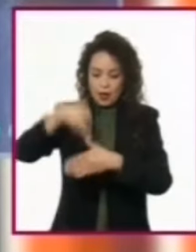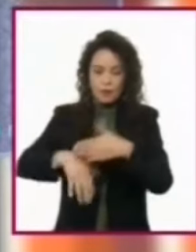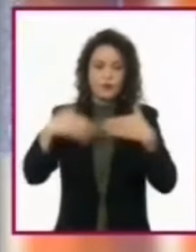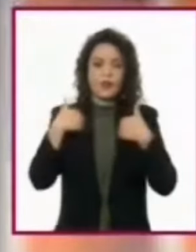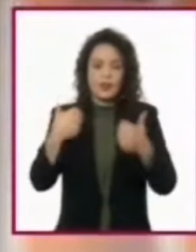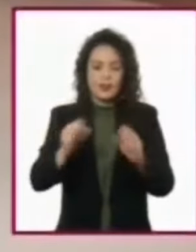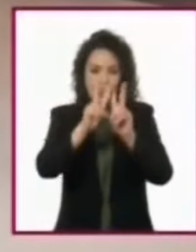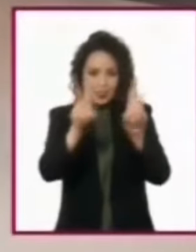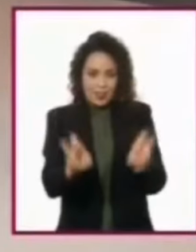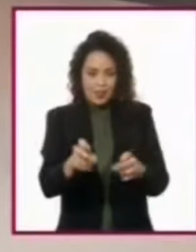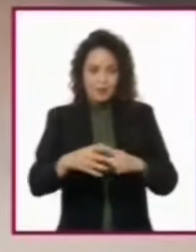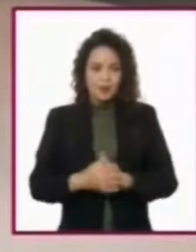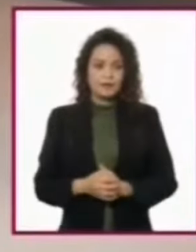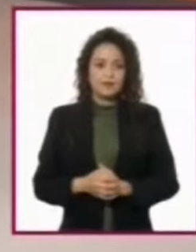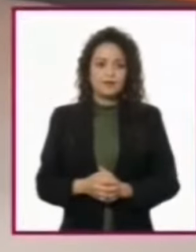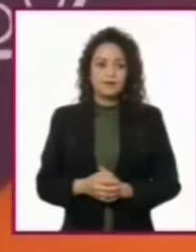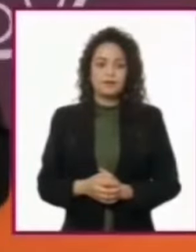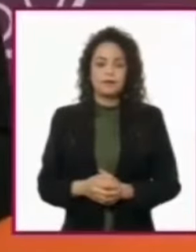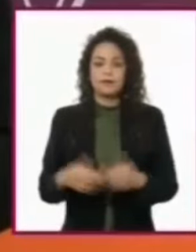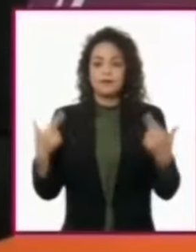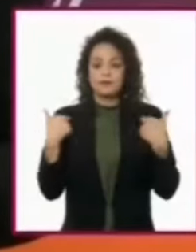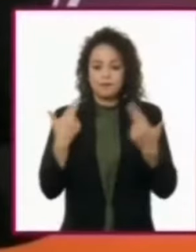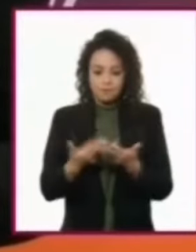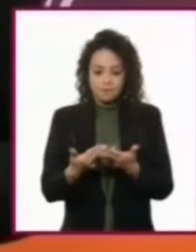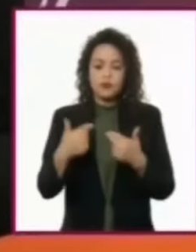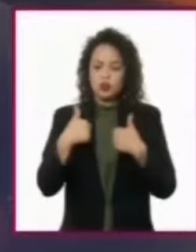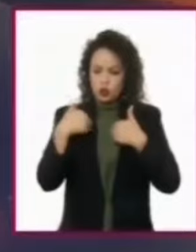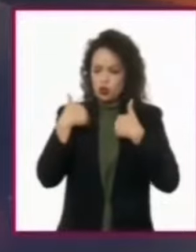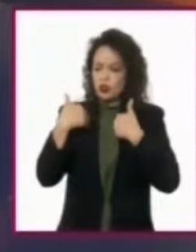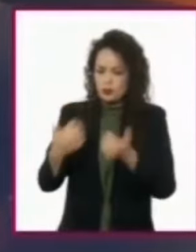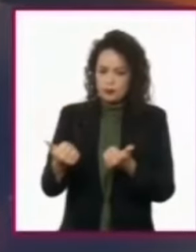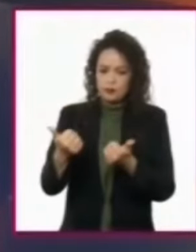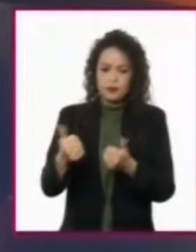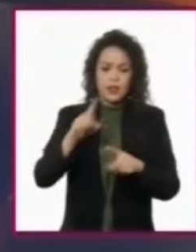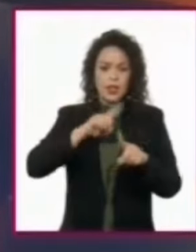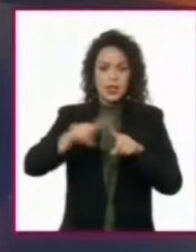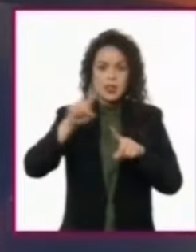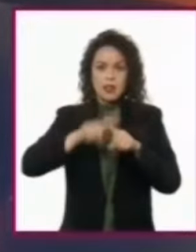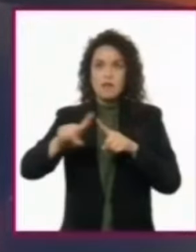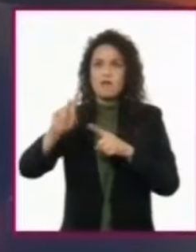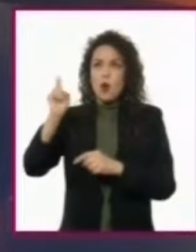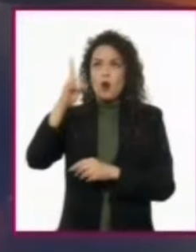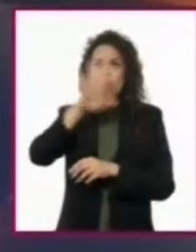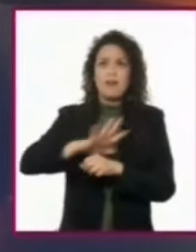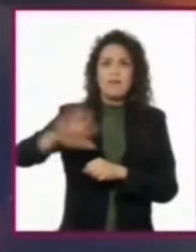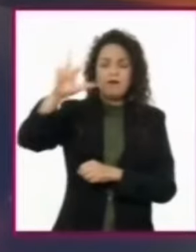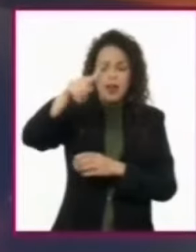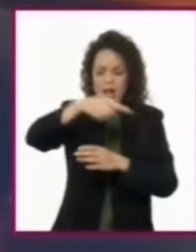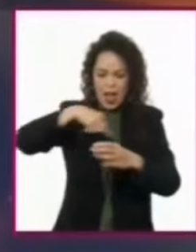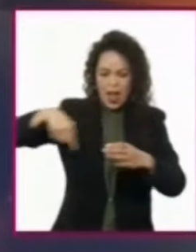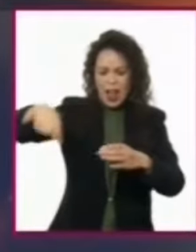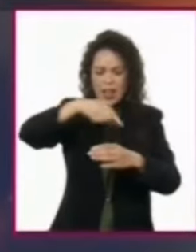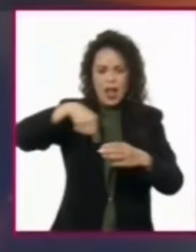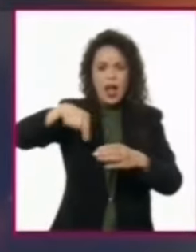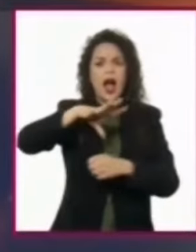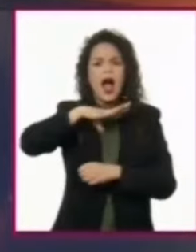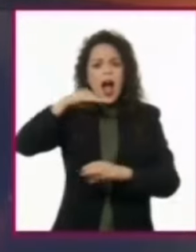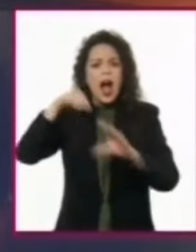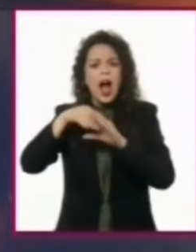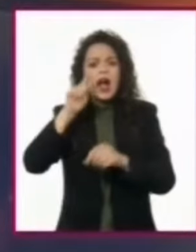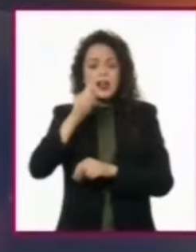mejor el tema. Maestro, comprendo que las galaxias del universo son enormes acumulaciones de estrellas, gases y